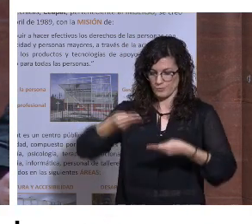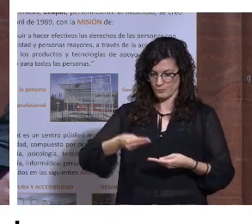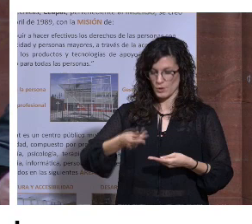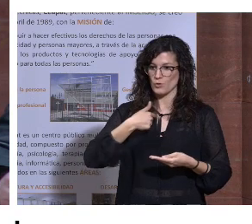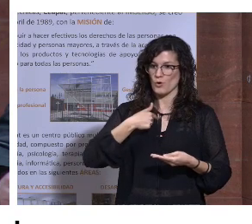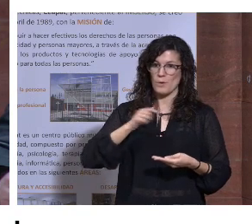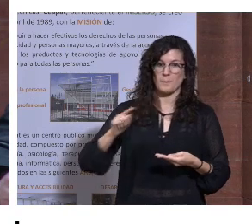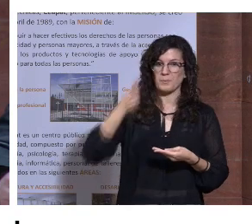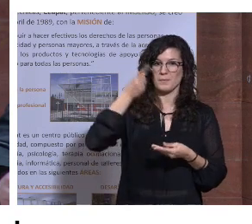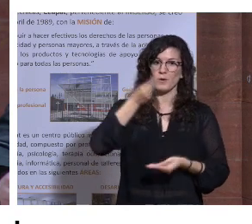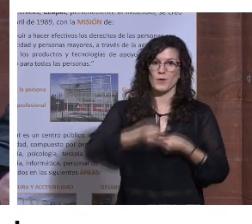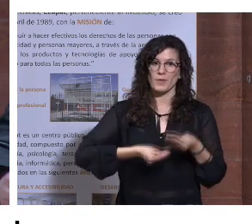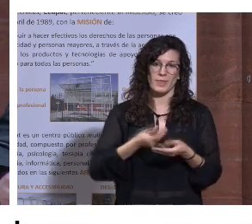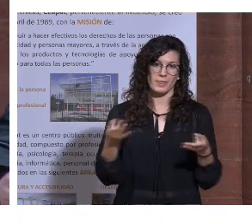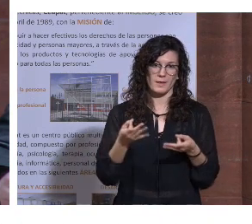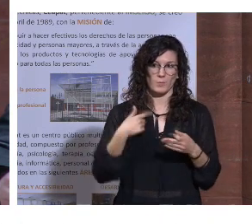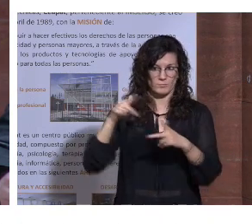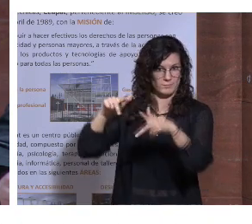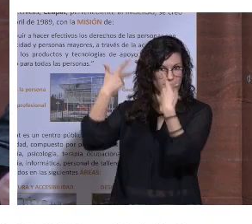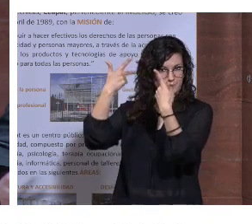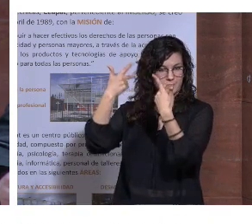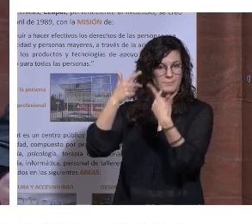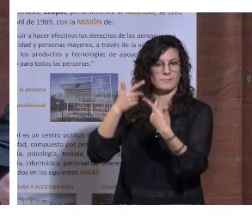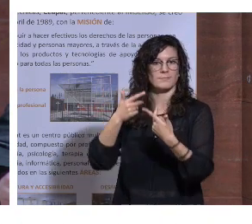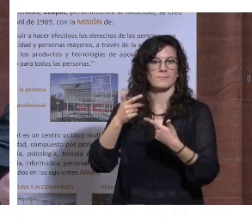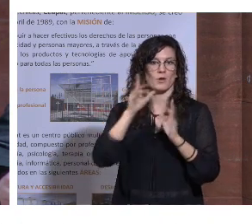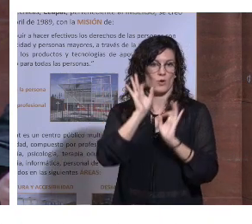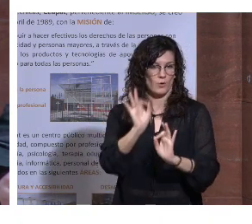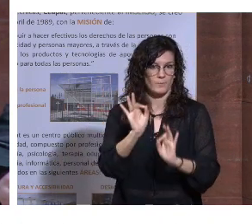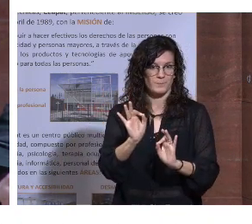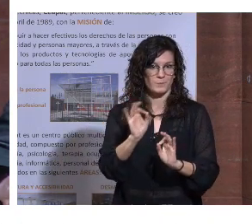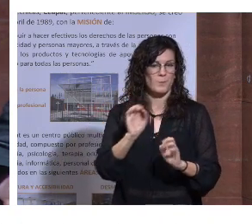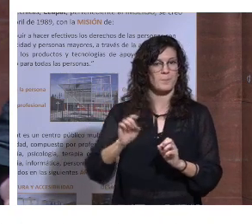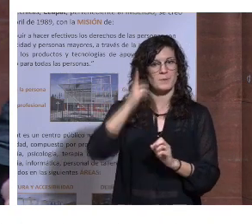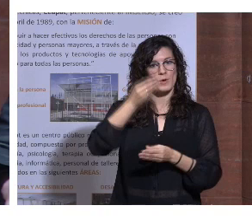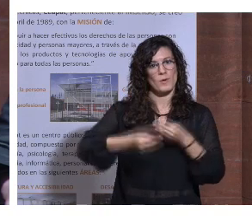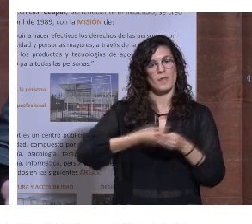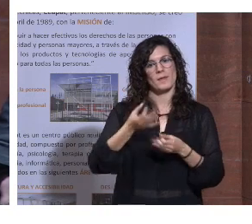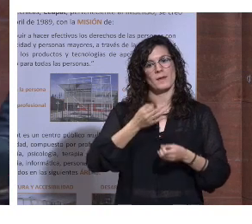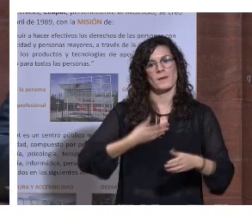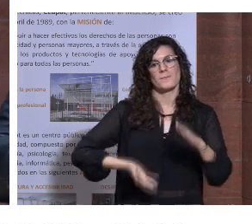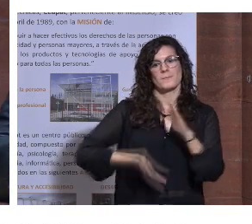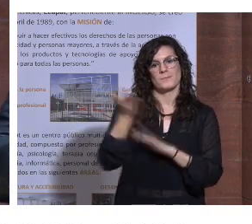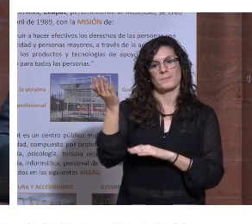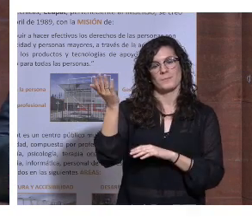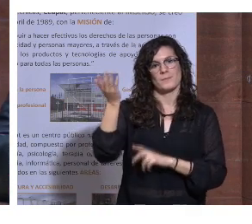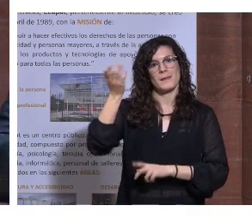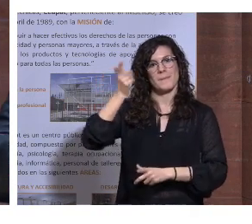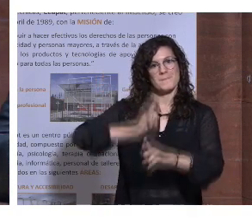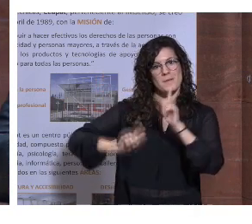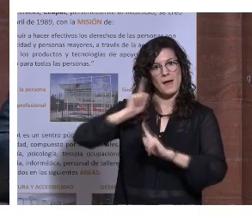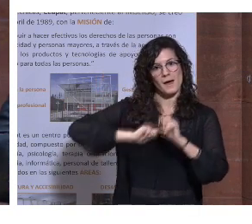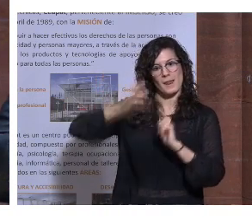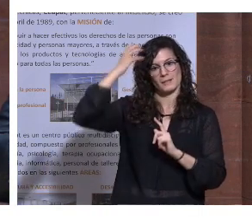que hice, y me permitieron hacer, lógicamente, fue viajar a Estocolmo, al Handicap Institute, y